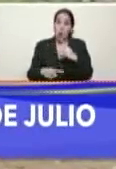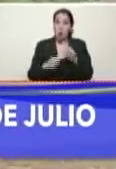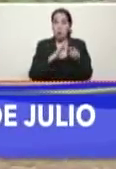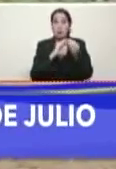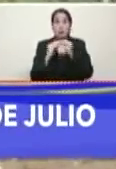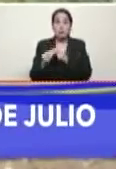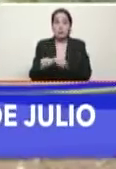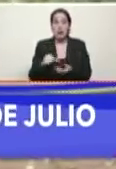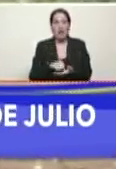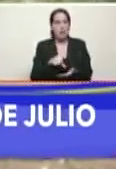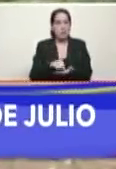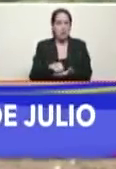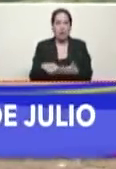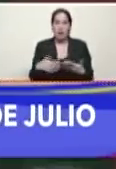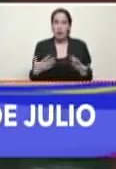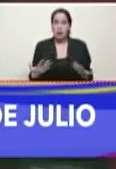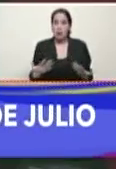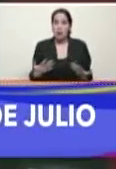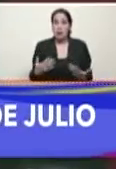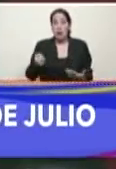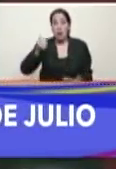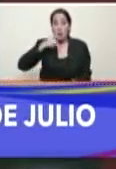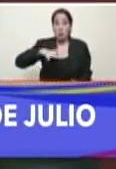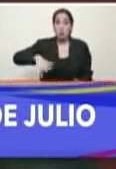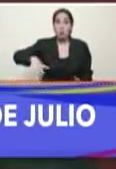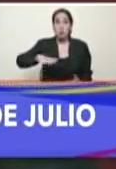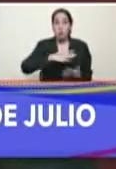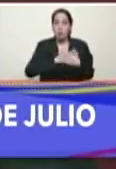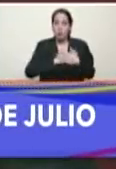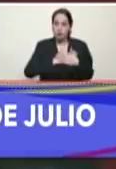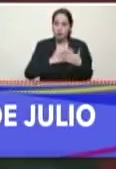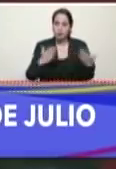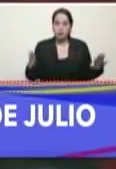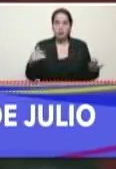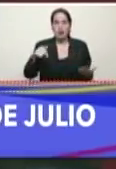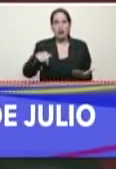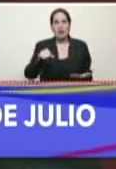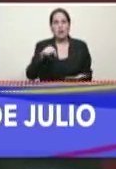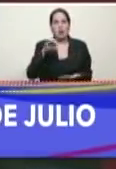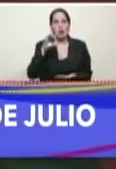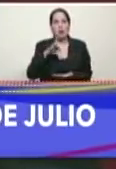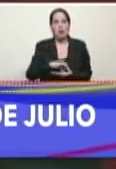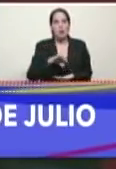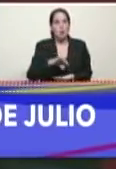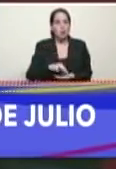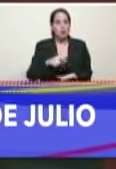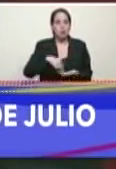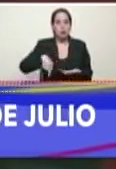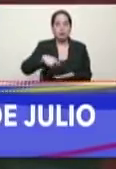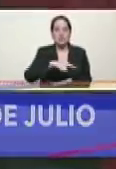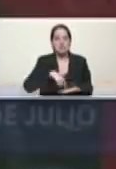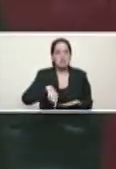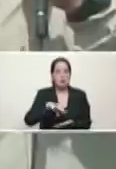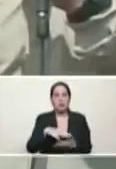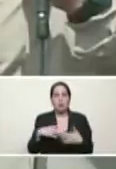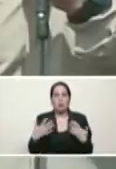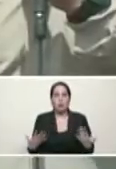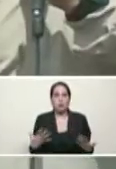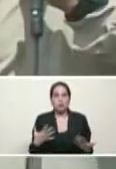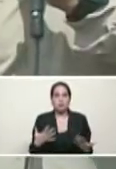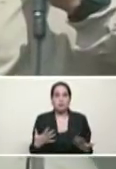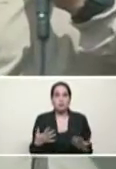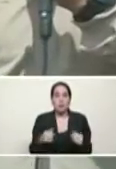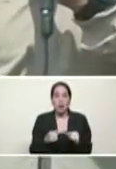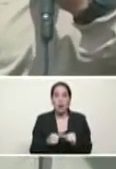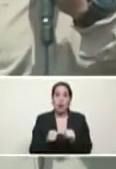capital y sobre todo nuestro pueblo que se lo merece acá en el punto y círculo donde nos encontramos. Desde acá un porcentaje de